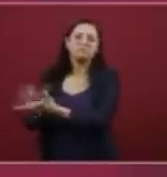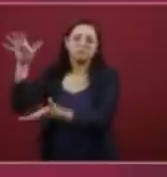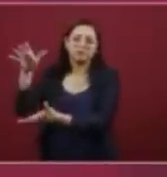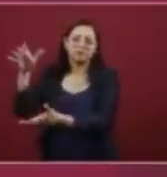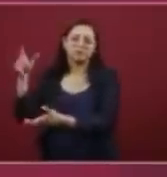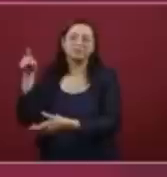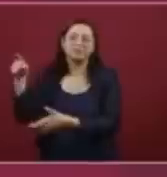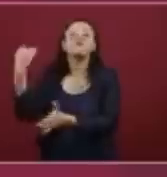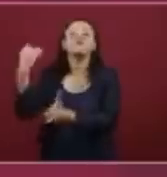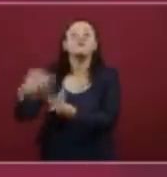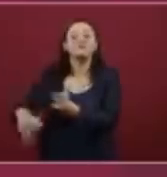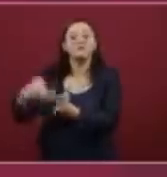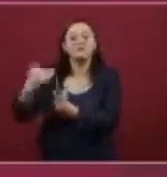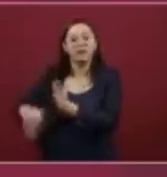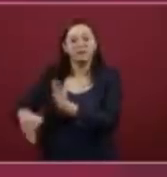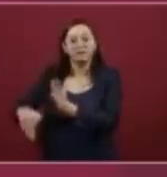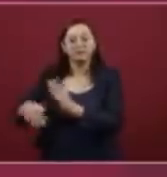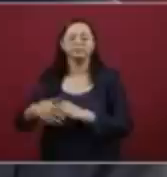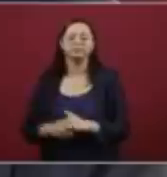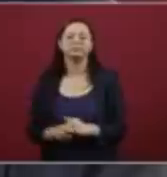Senado. Entonces,